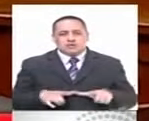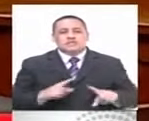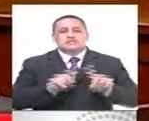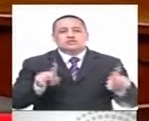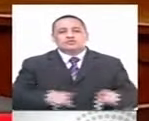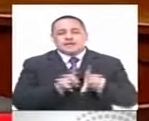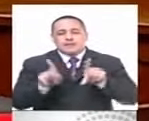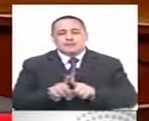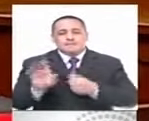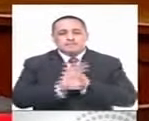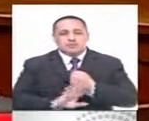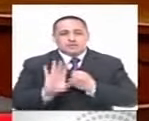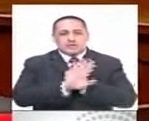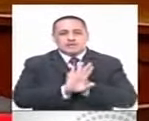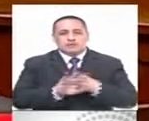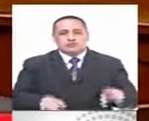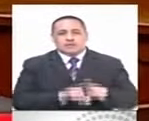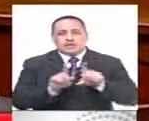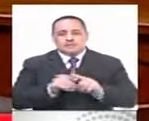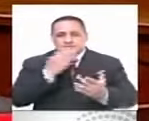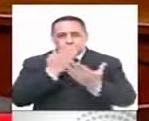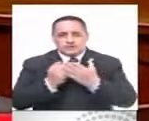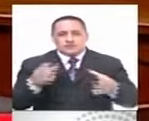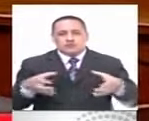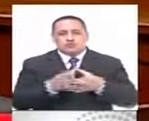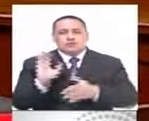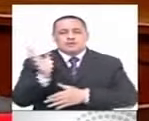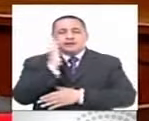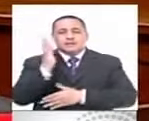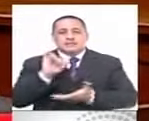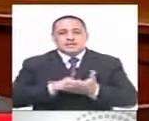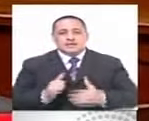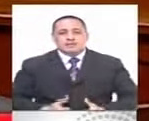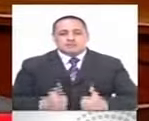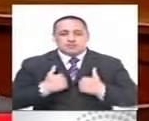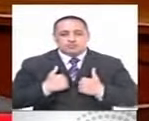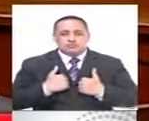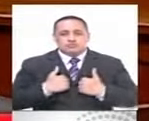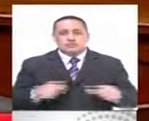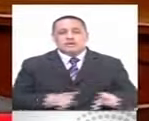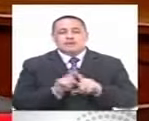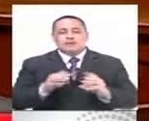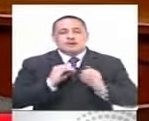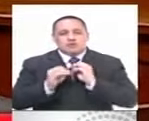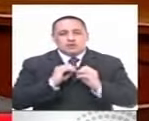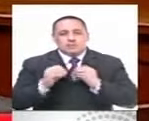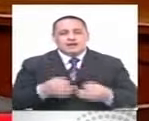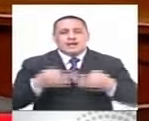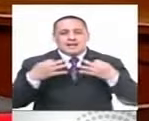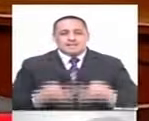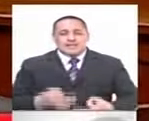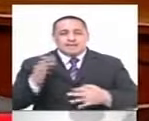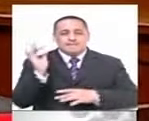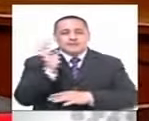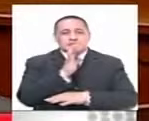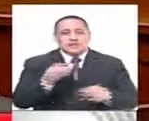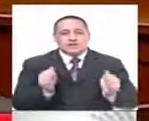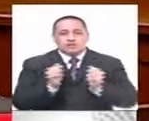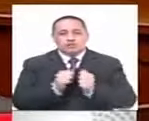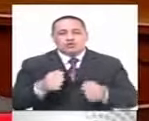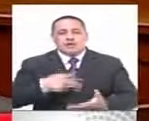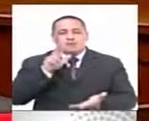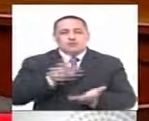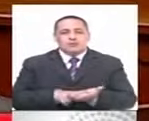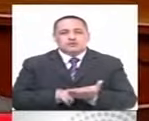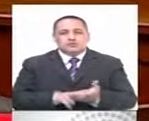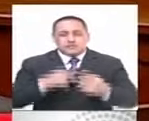sino también protegerlo frente a la emergencia que vivimos. mejoraremos la calidad ambiental a través de la